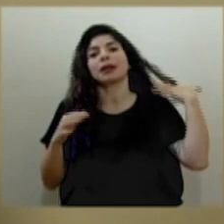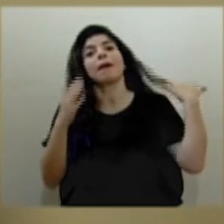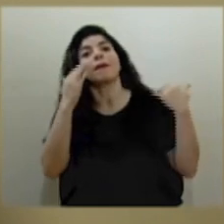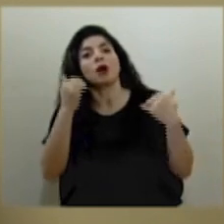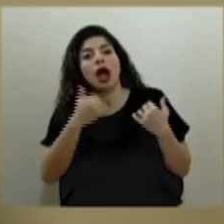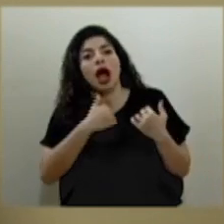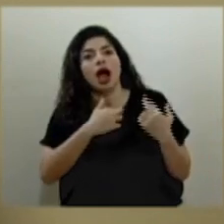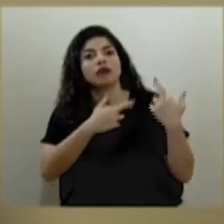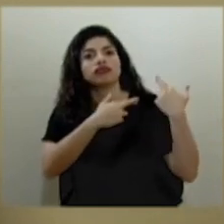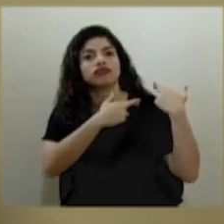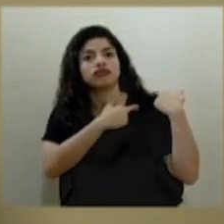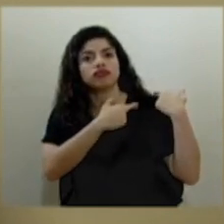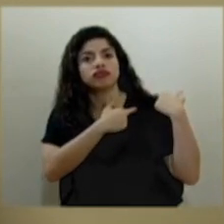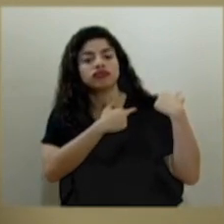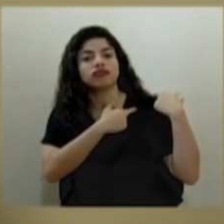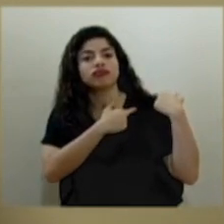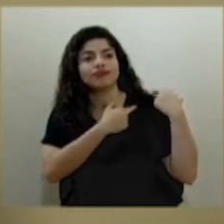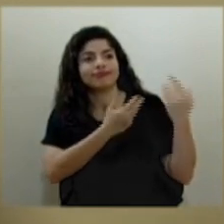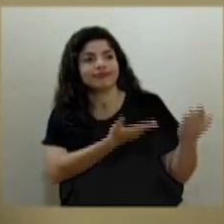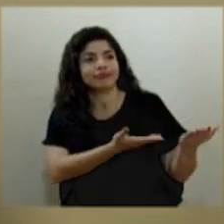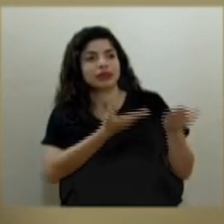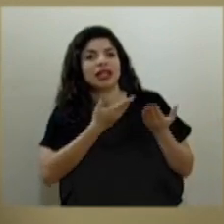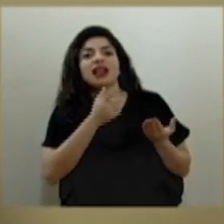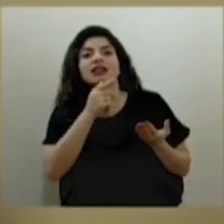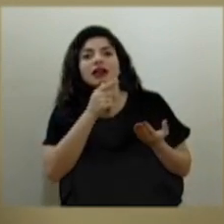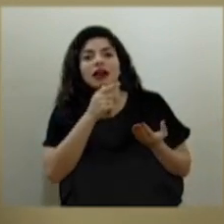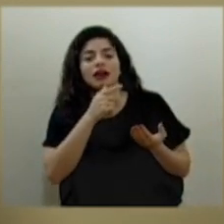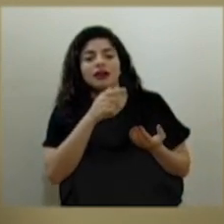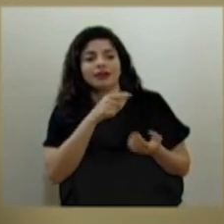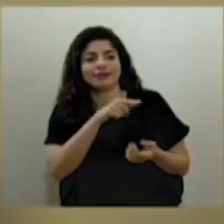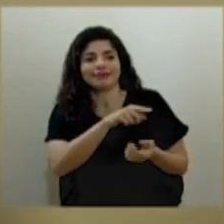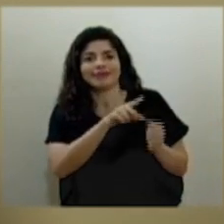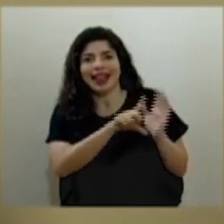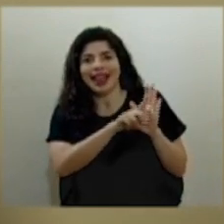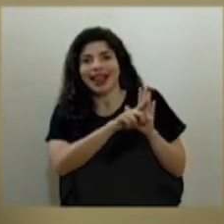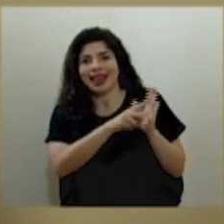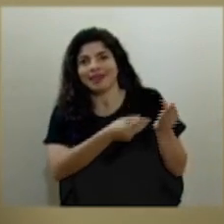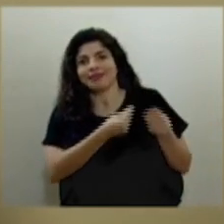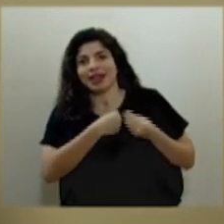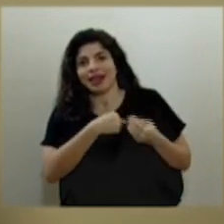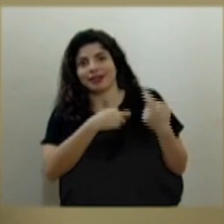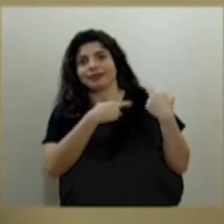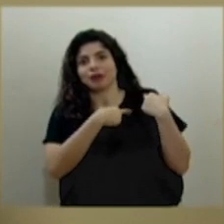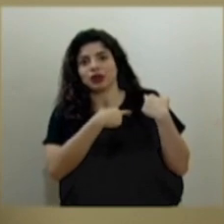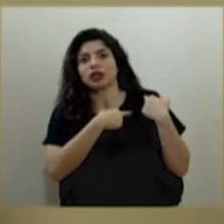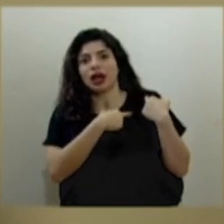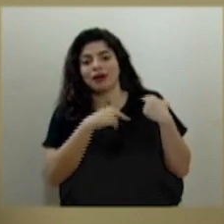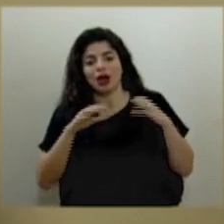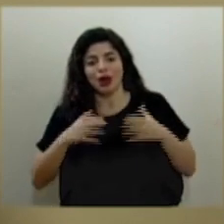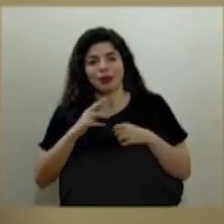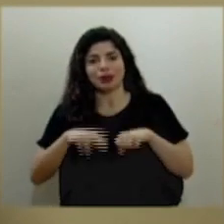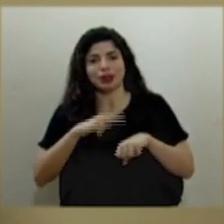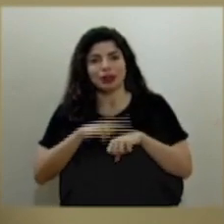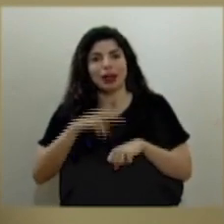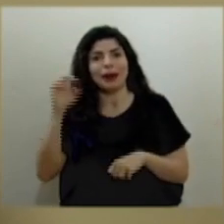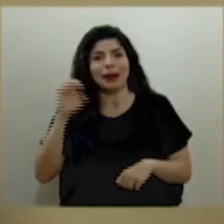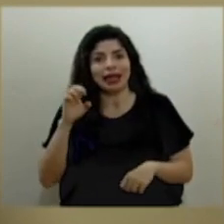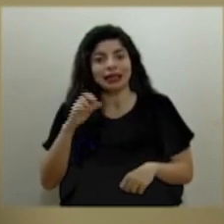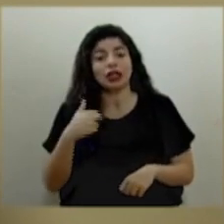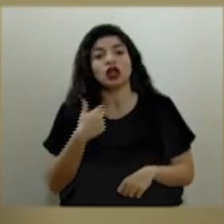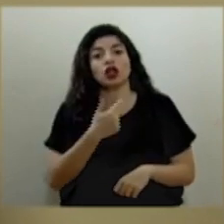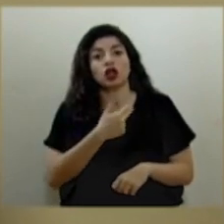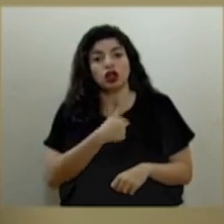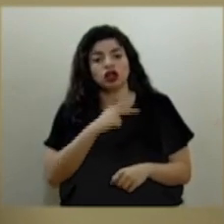la responsabilidad que nos asigna nuestra legislación, en la Comisión Nacional de Emergencia